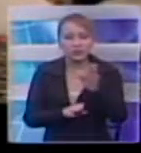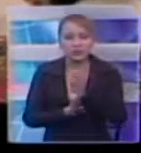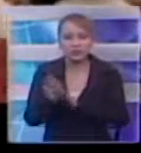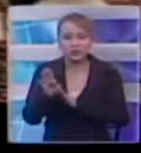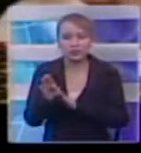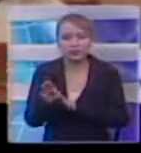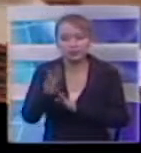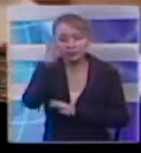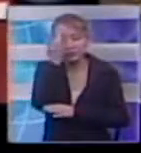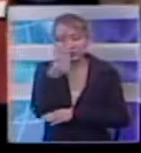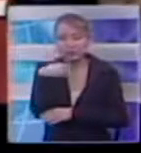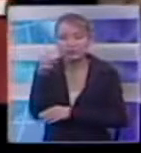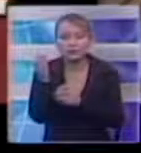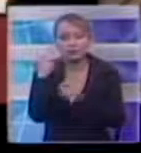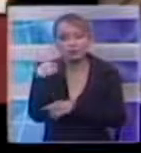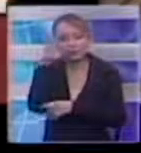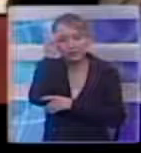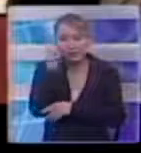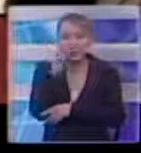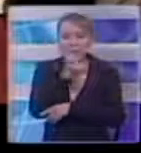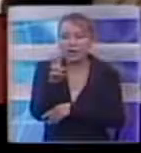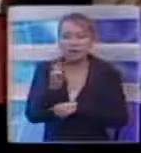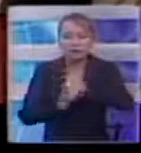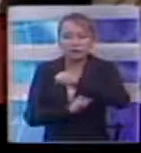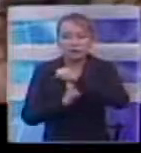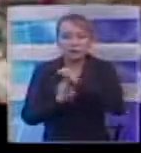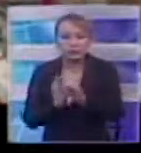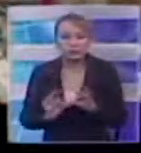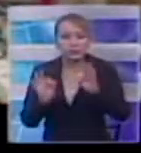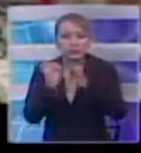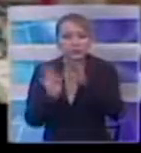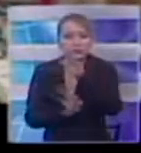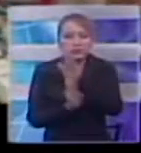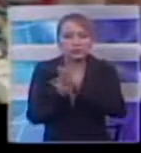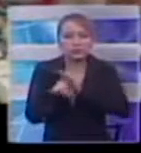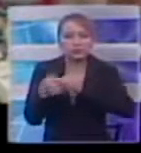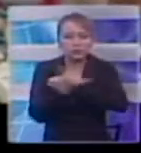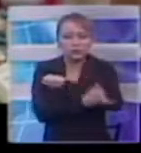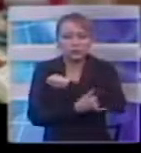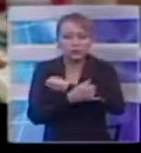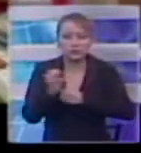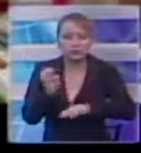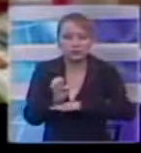emprendedores, ya que estos son considerados un pilar fundamental para el desarrollo del país.